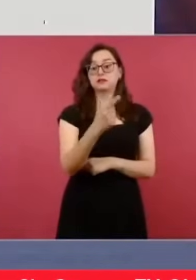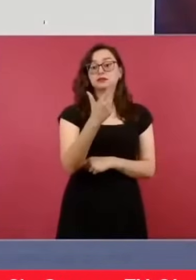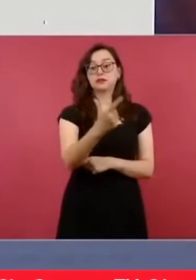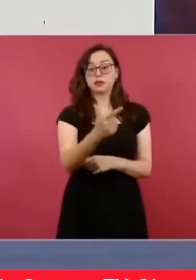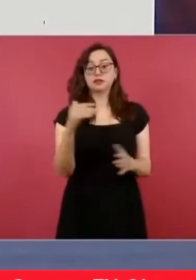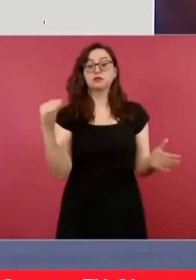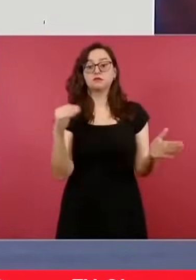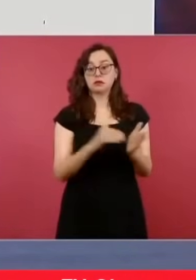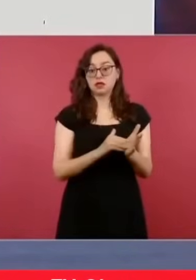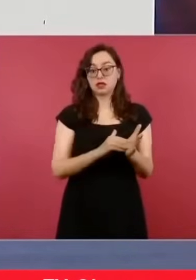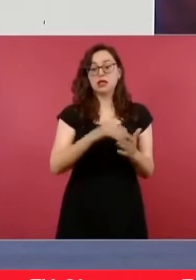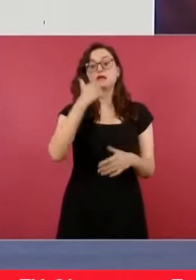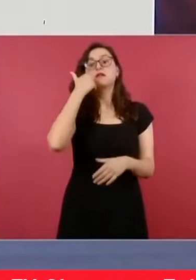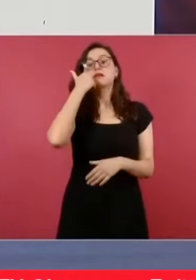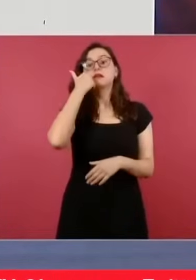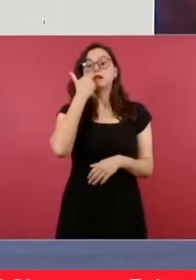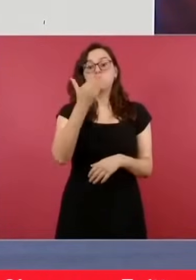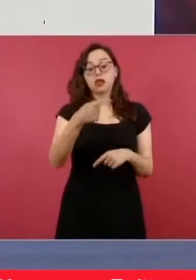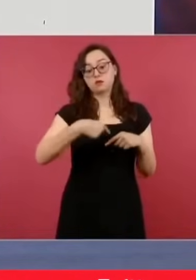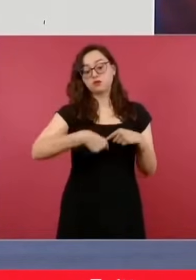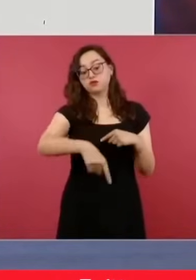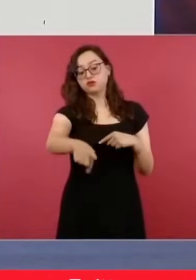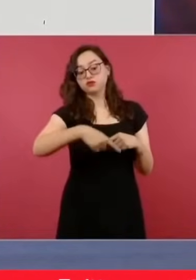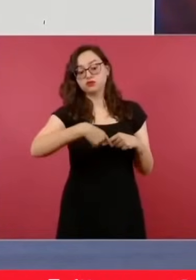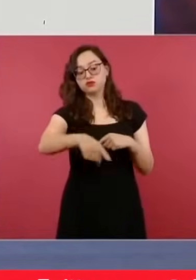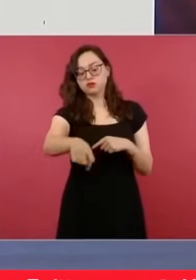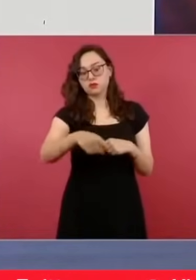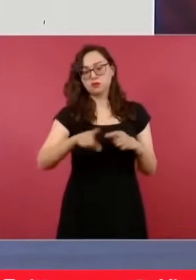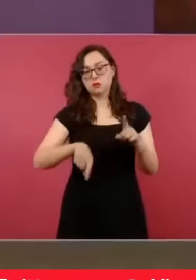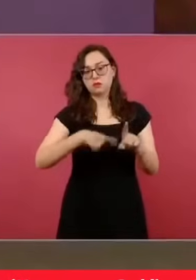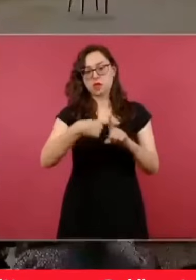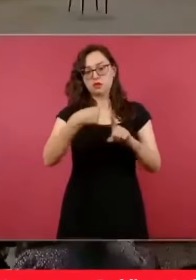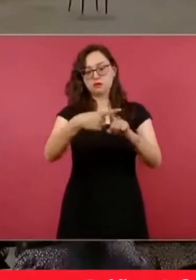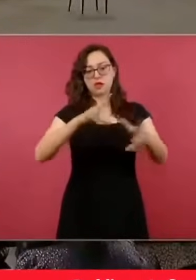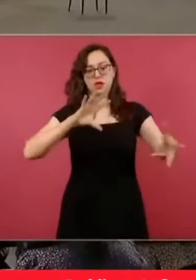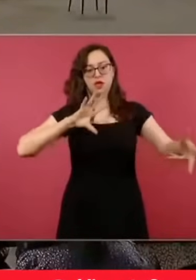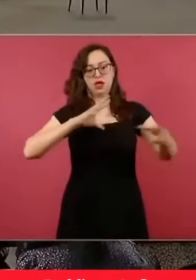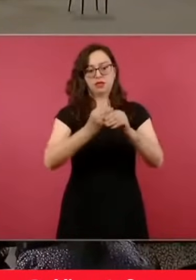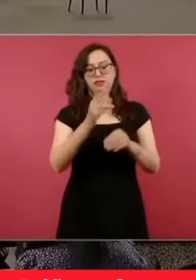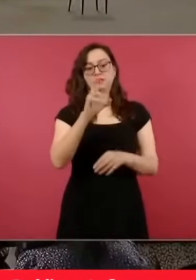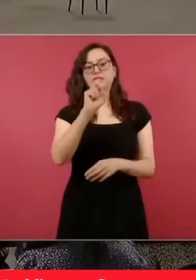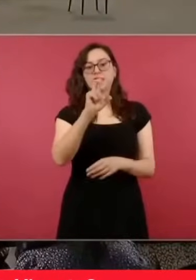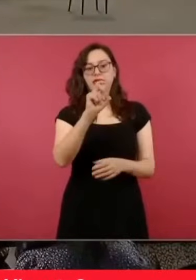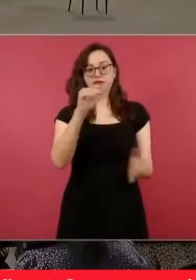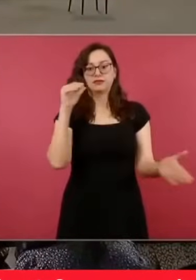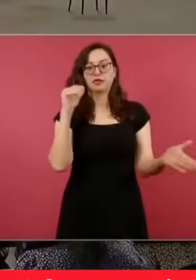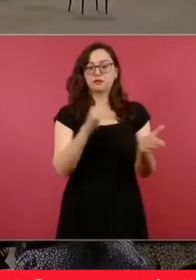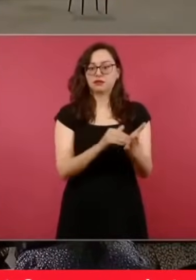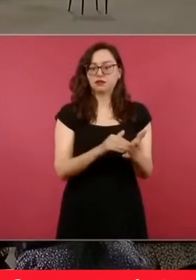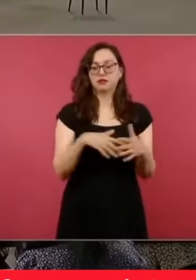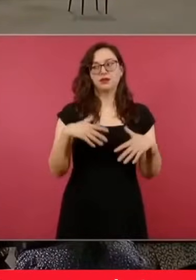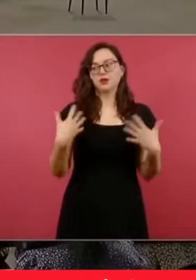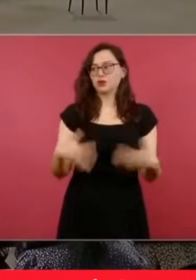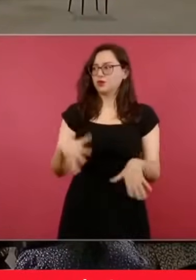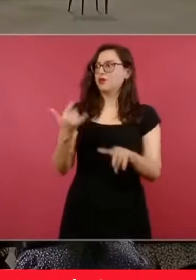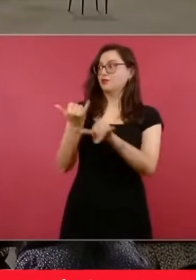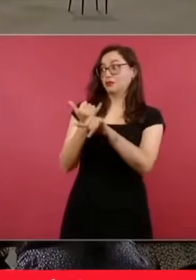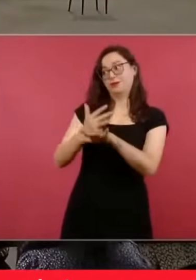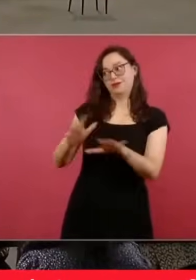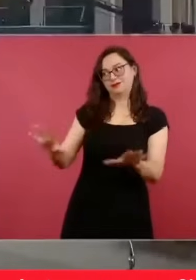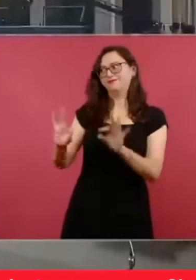del 24, entregar con 30,000 basificados. Y yo creo que ya terminamos, ¿verdad? Señor presidente, pues es lo que usted me encargó.